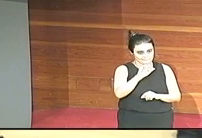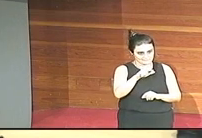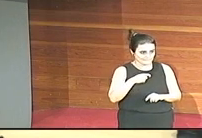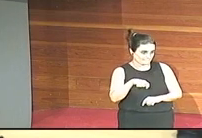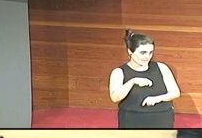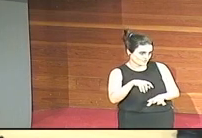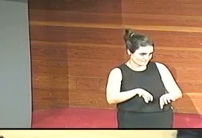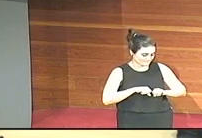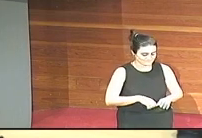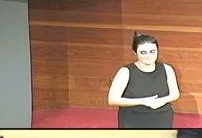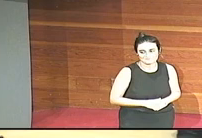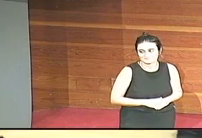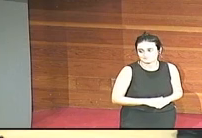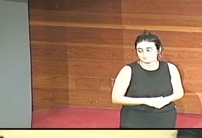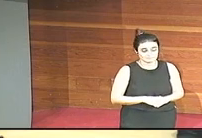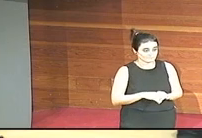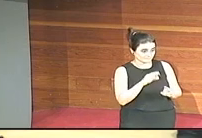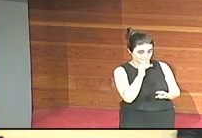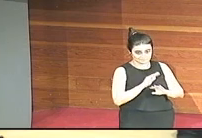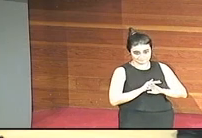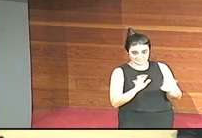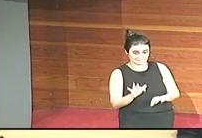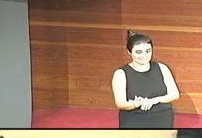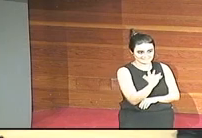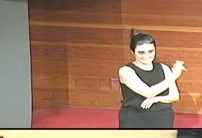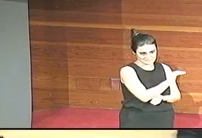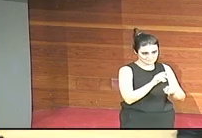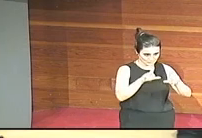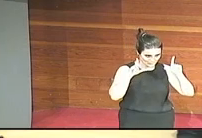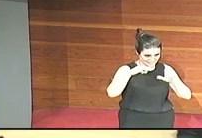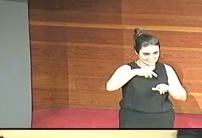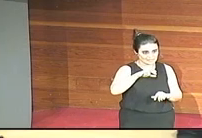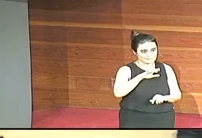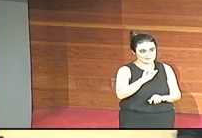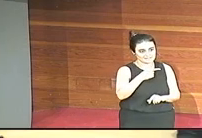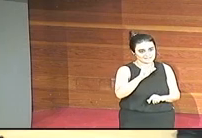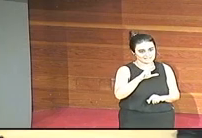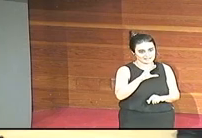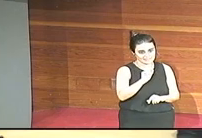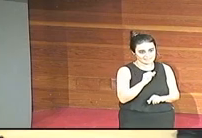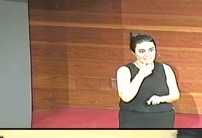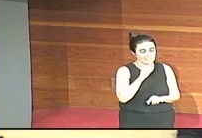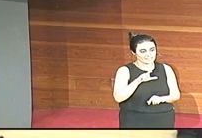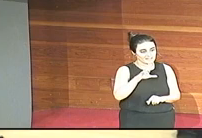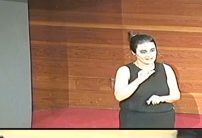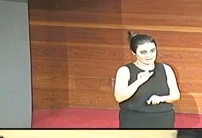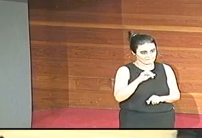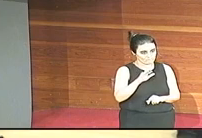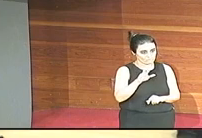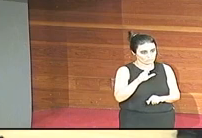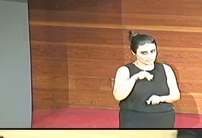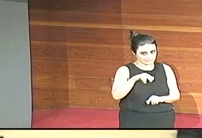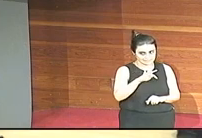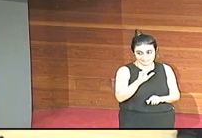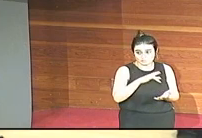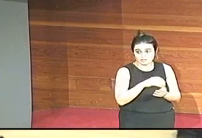a través mangoré gure protagonista maría garcía de la fuente logra tweets al día meterá con galera